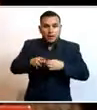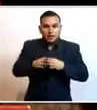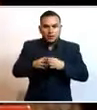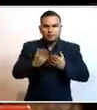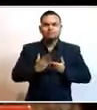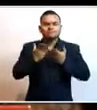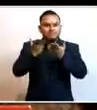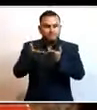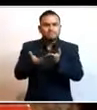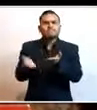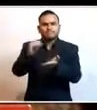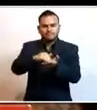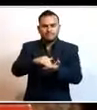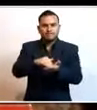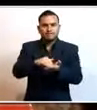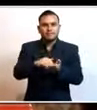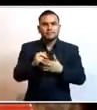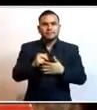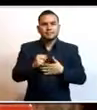devolver.